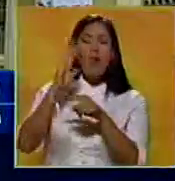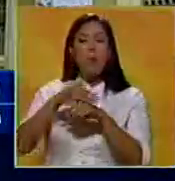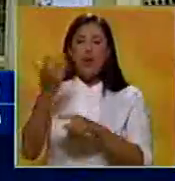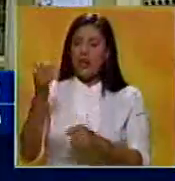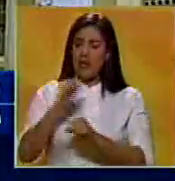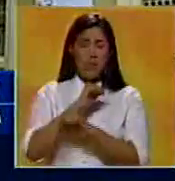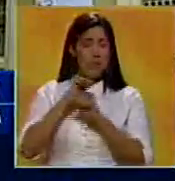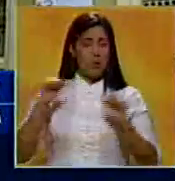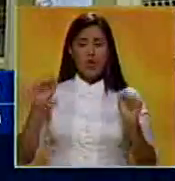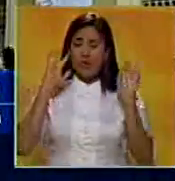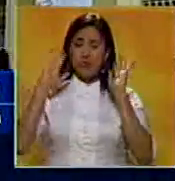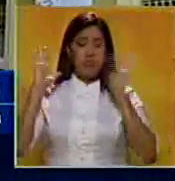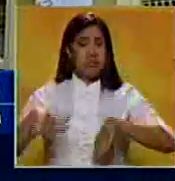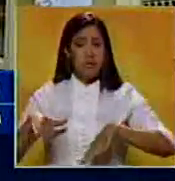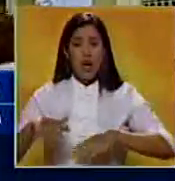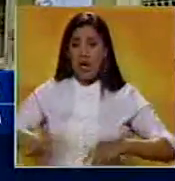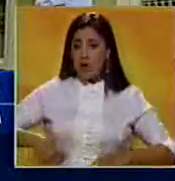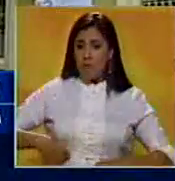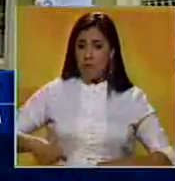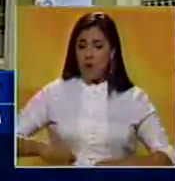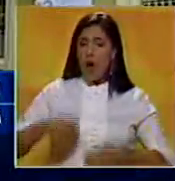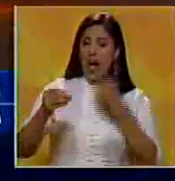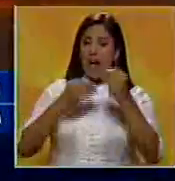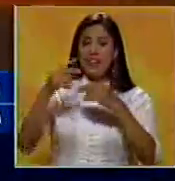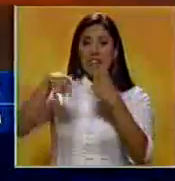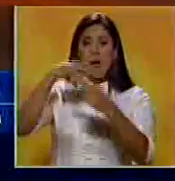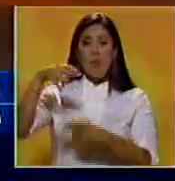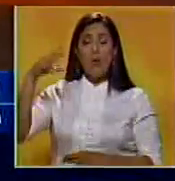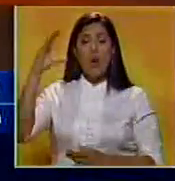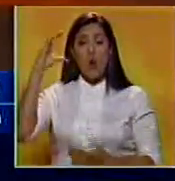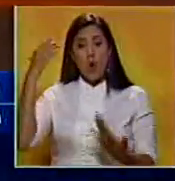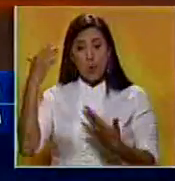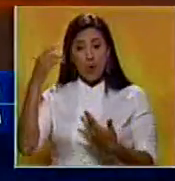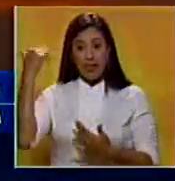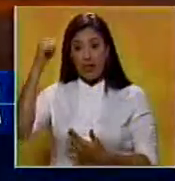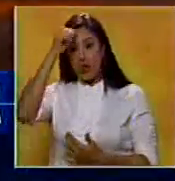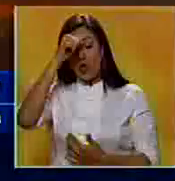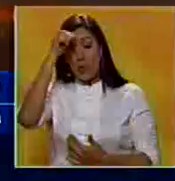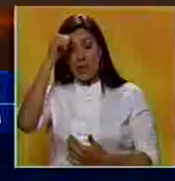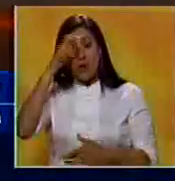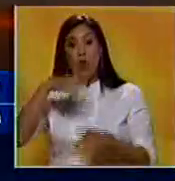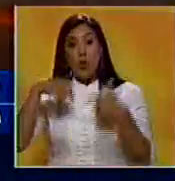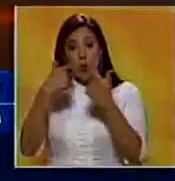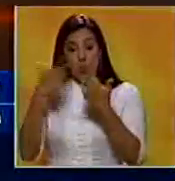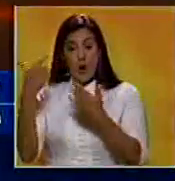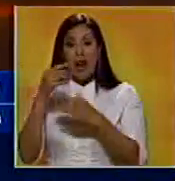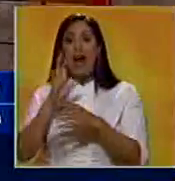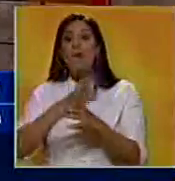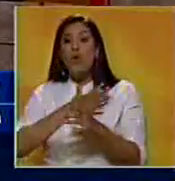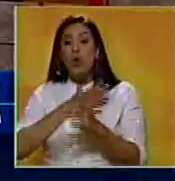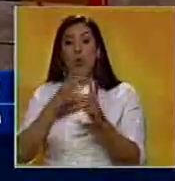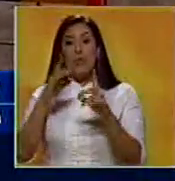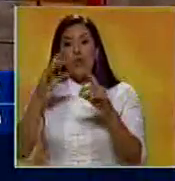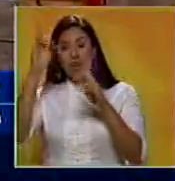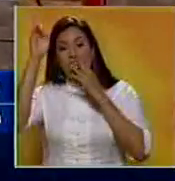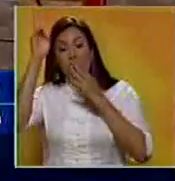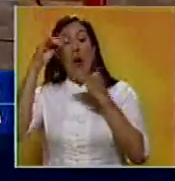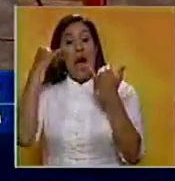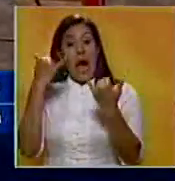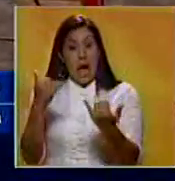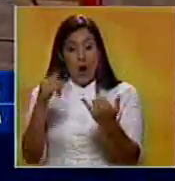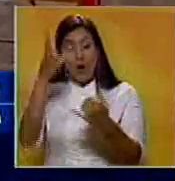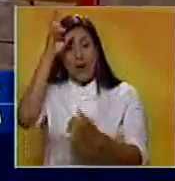una insólita e inadmisible provocación ejecutada por la República de Colombia este domingo en paraguachón departamento de la guajira la